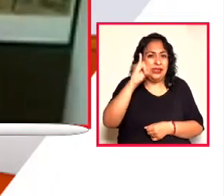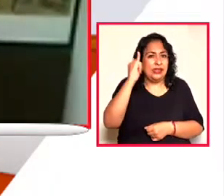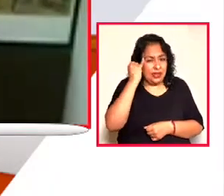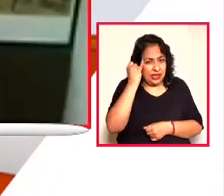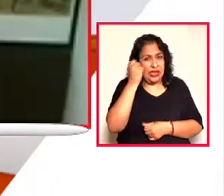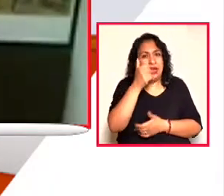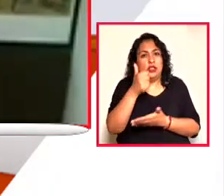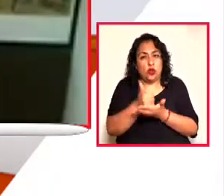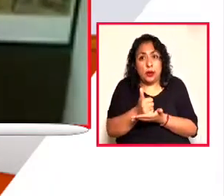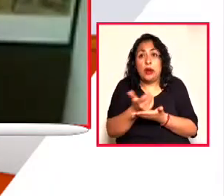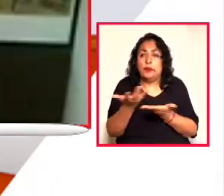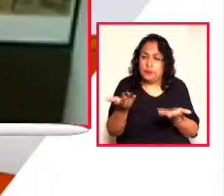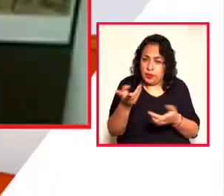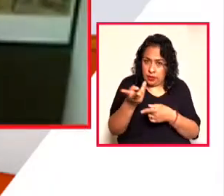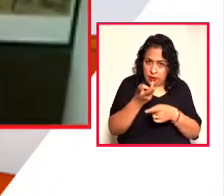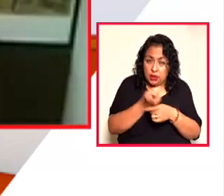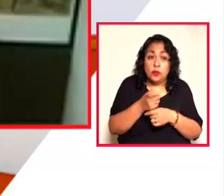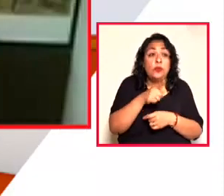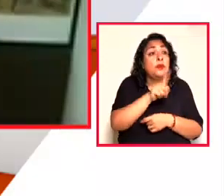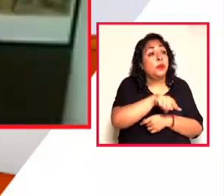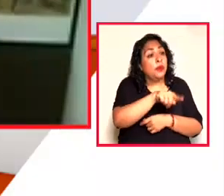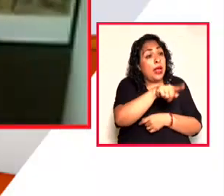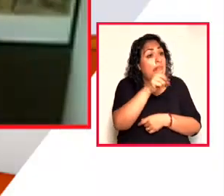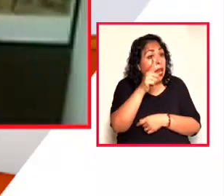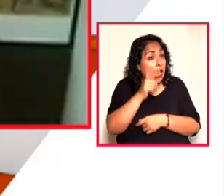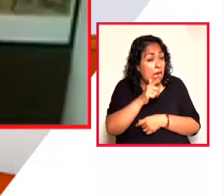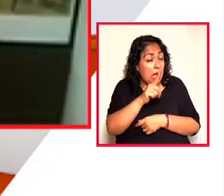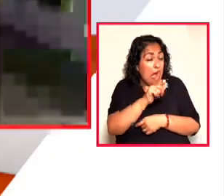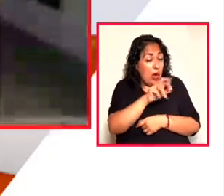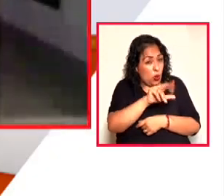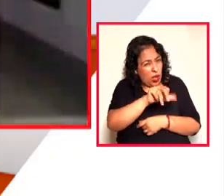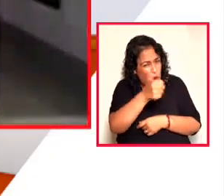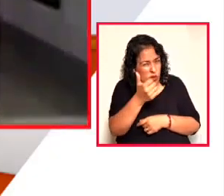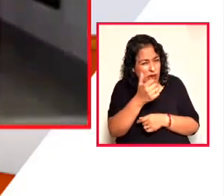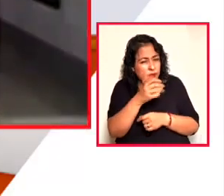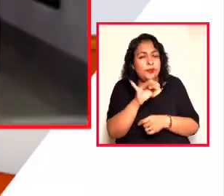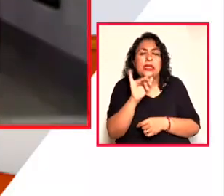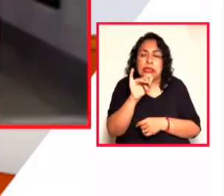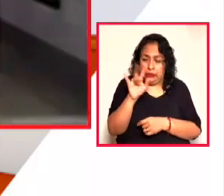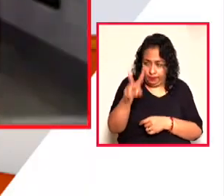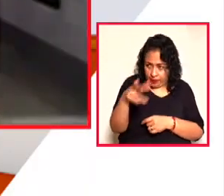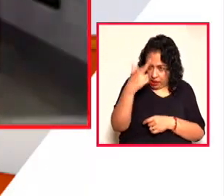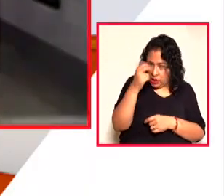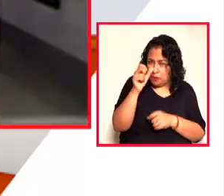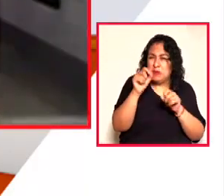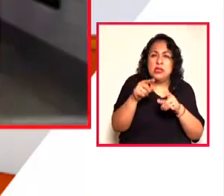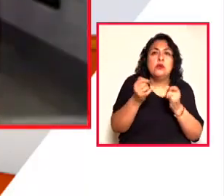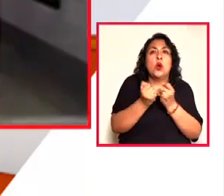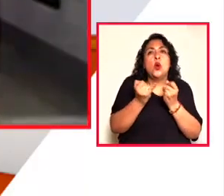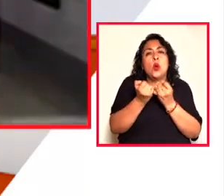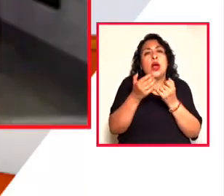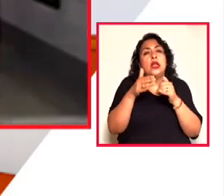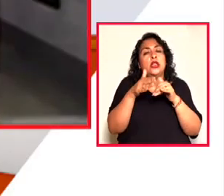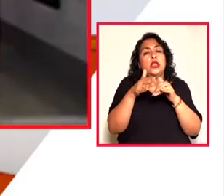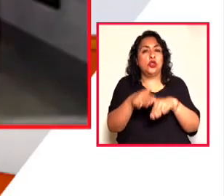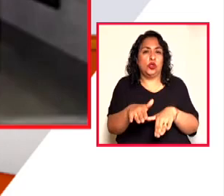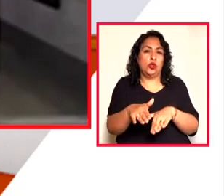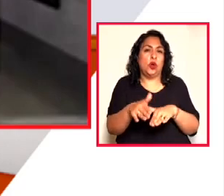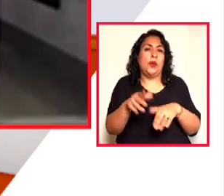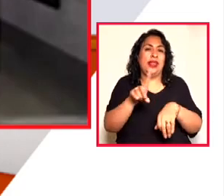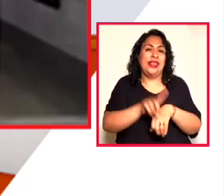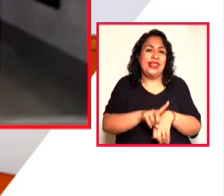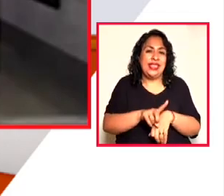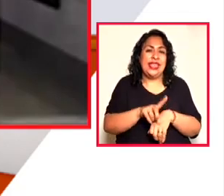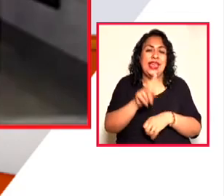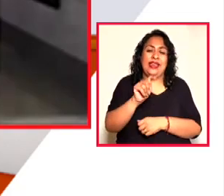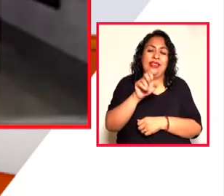la invitación. Laura, tú tienes también alguna otra cosa, ¿verdad? Efectivamente, en esta misma línea, a propósito, en este caso del Día del Tenango,